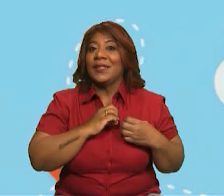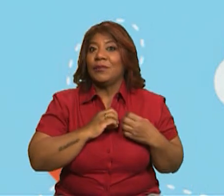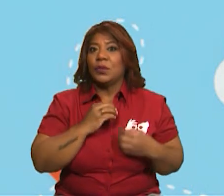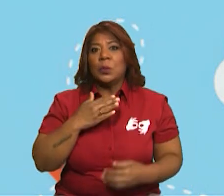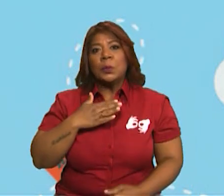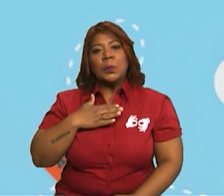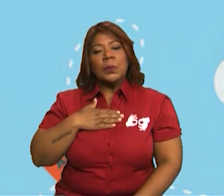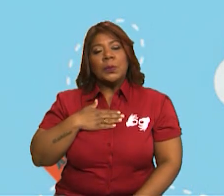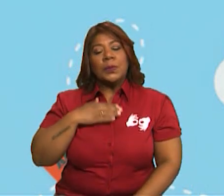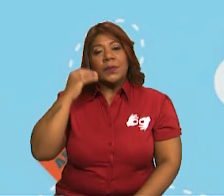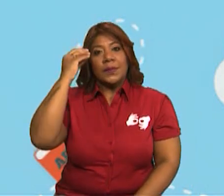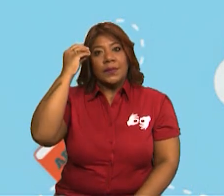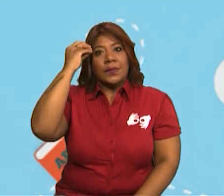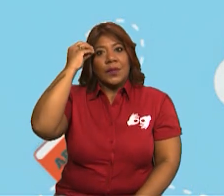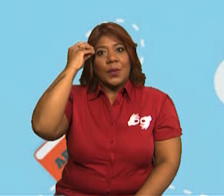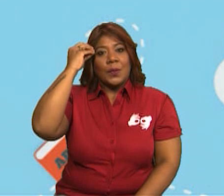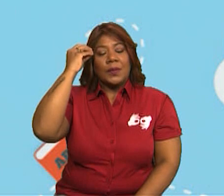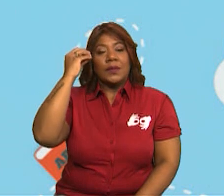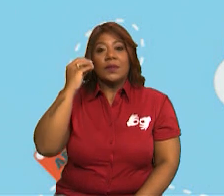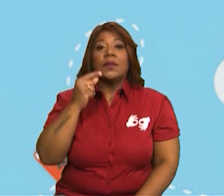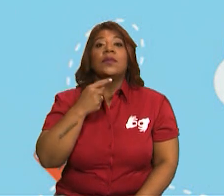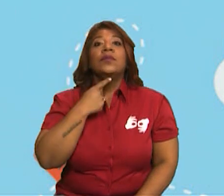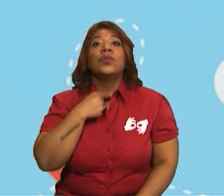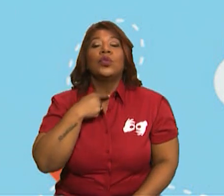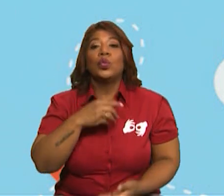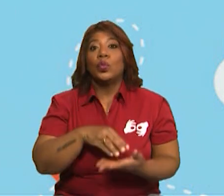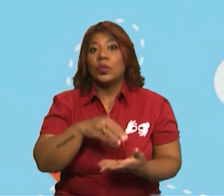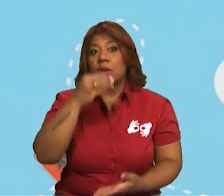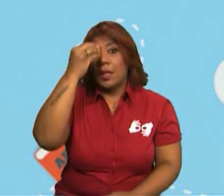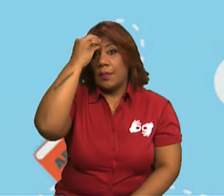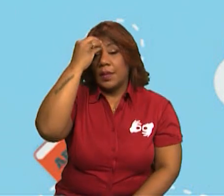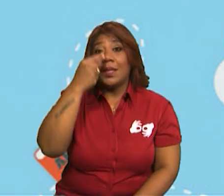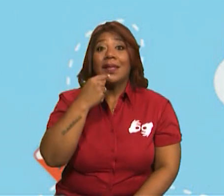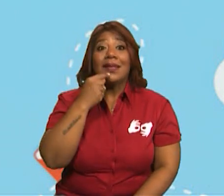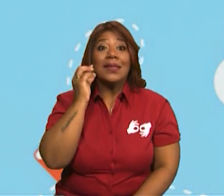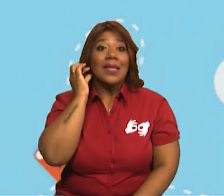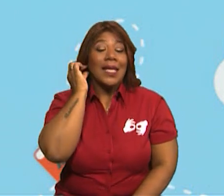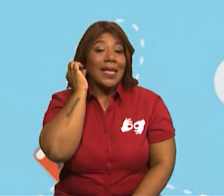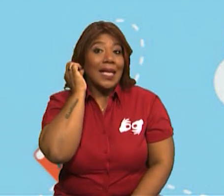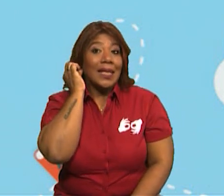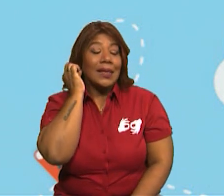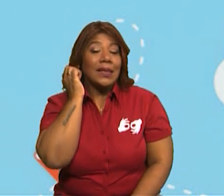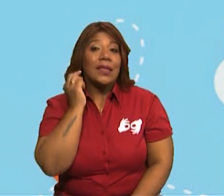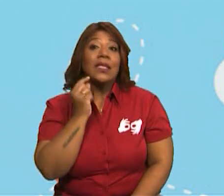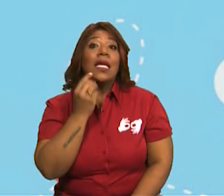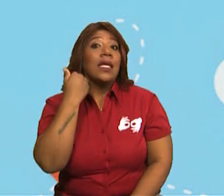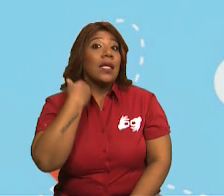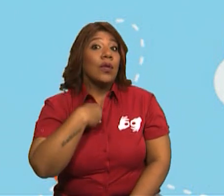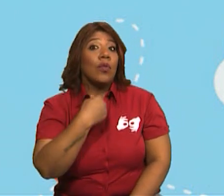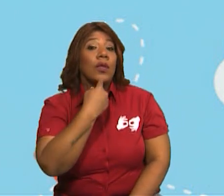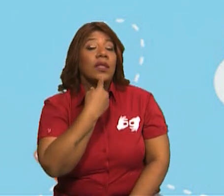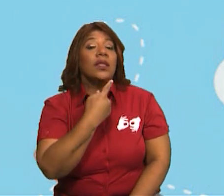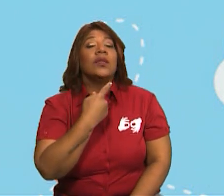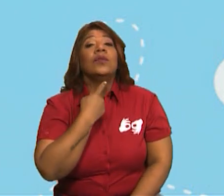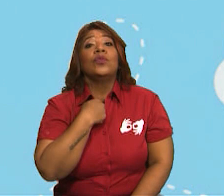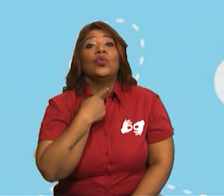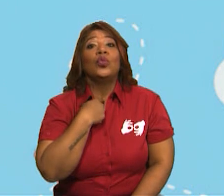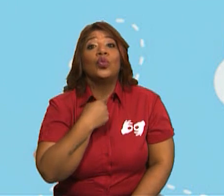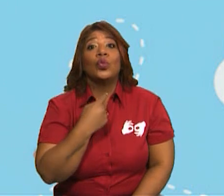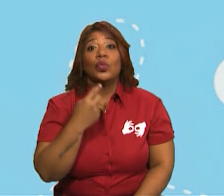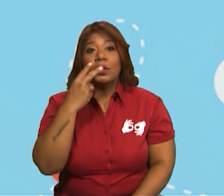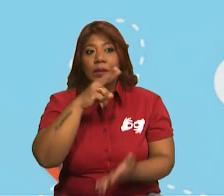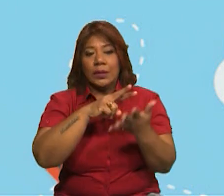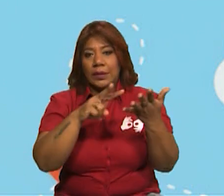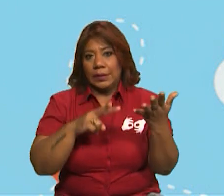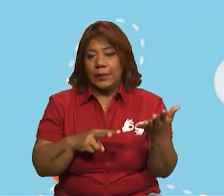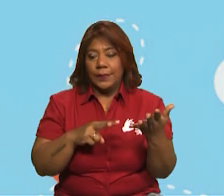opiniones. Ejemplo, me gusta aprender, dice la niña, y el niño dice, me encanta leer.